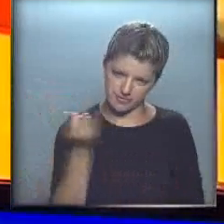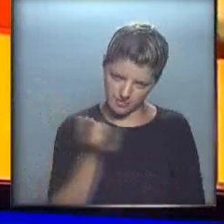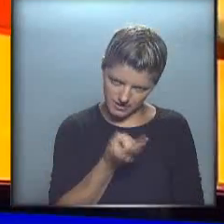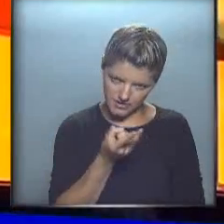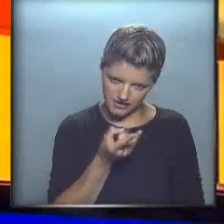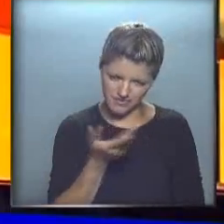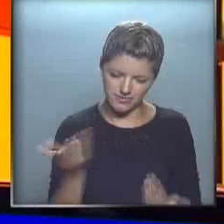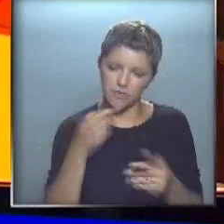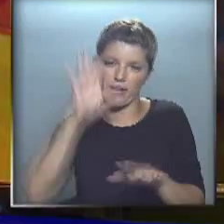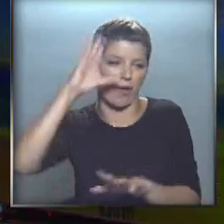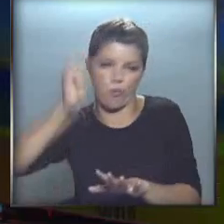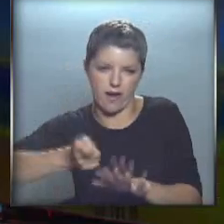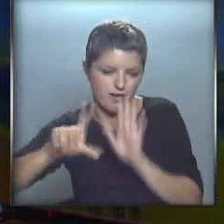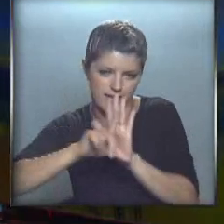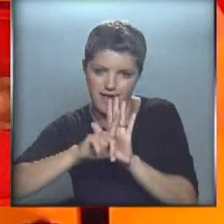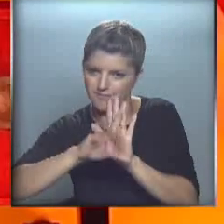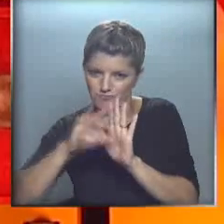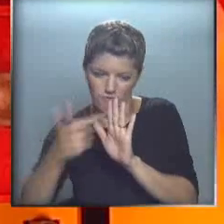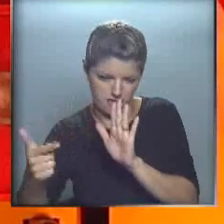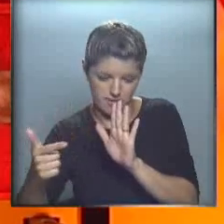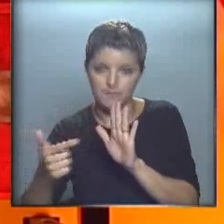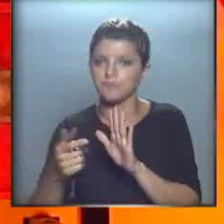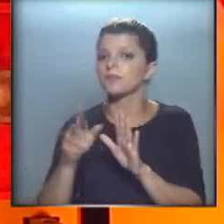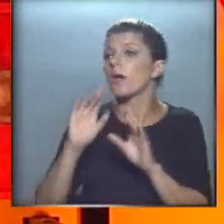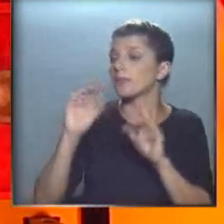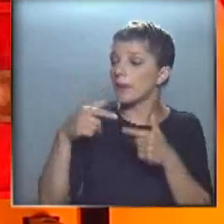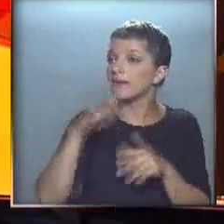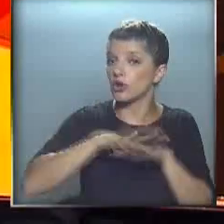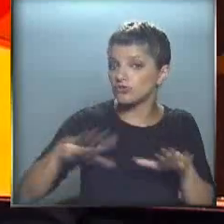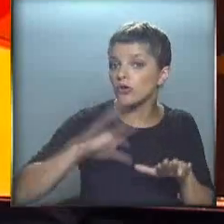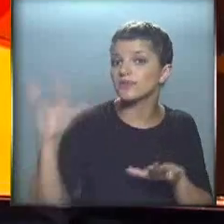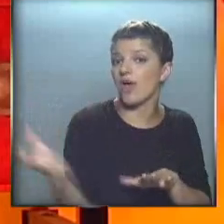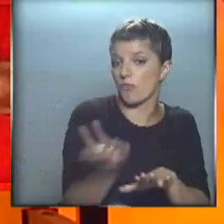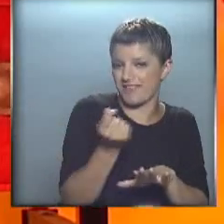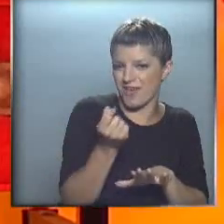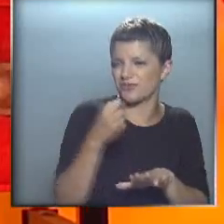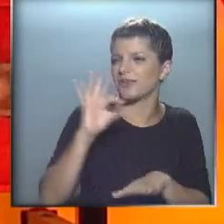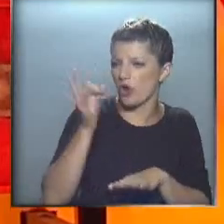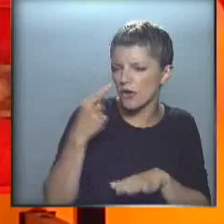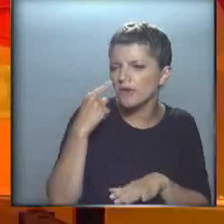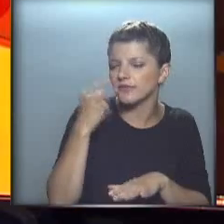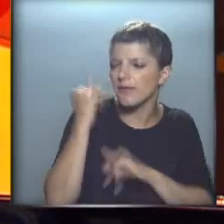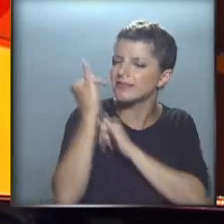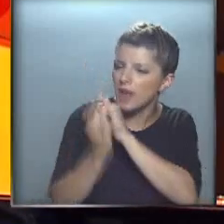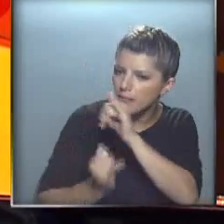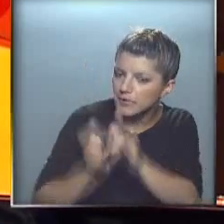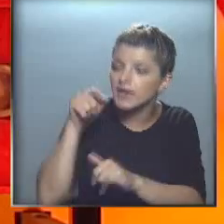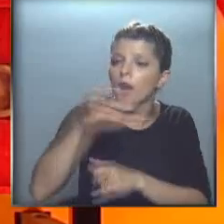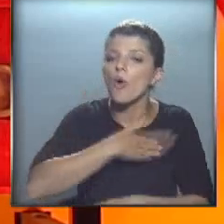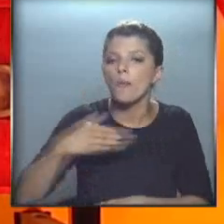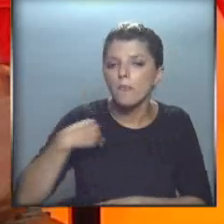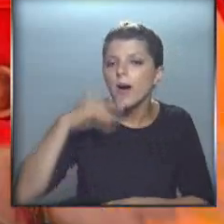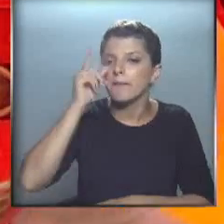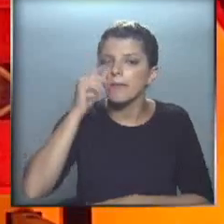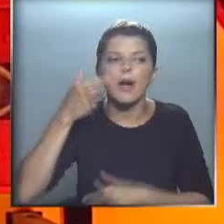juez legalmente, ¿no? Y aparte, los chicos adoptados, igualmente se les dice que cuál es su origen biológico y así se pueden conocer después,